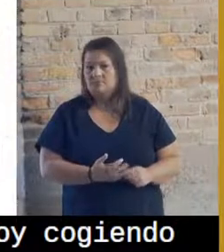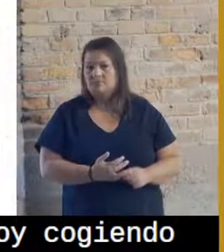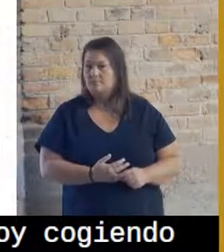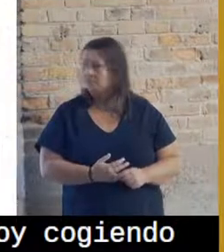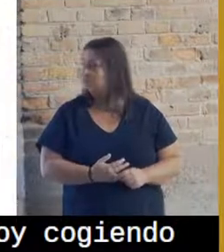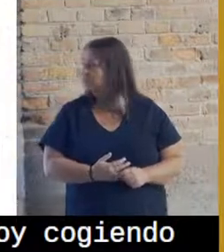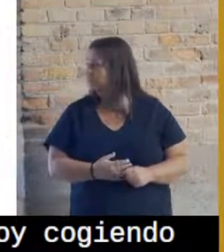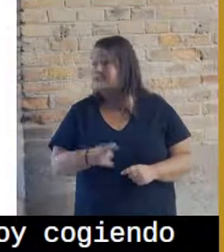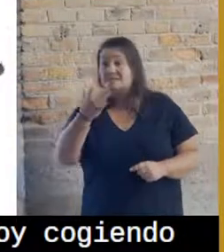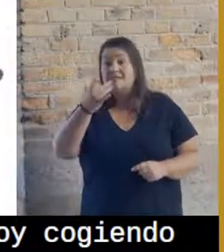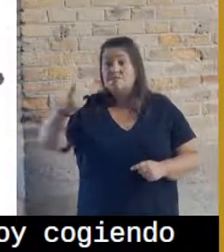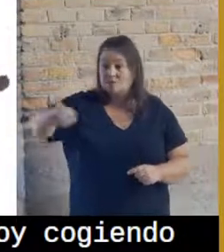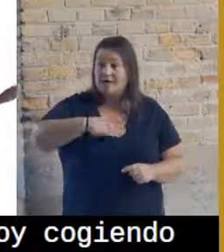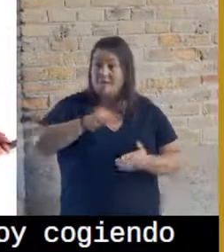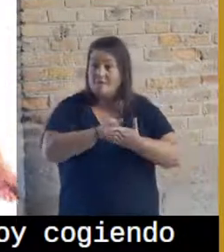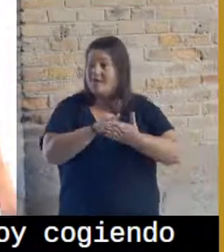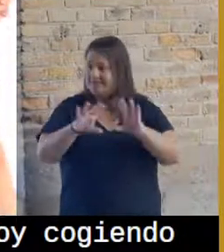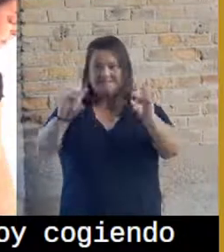hila